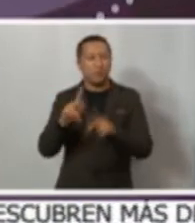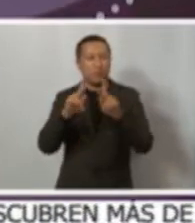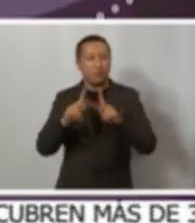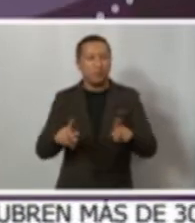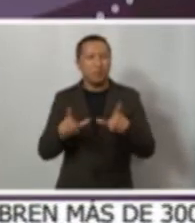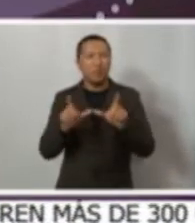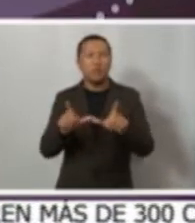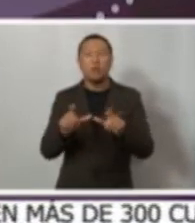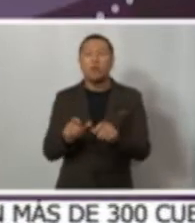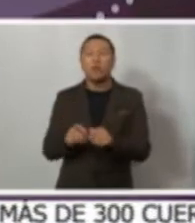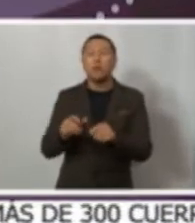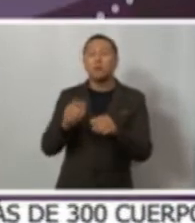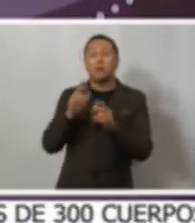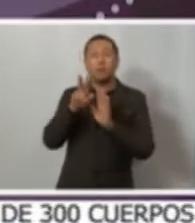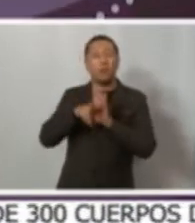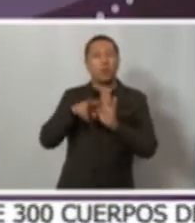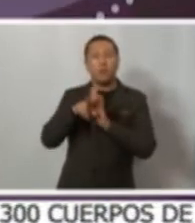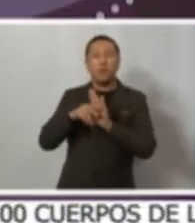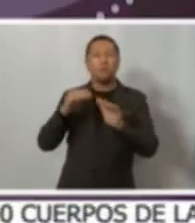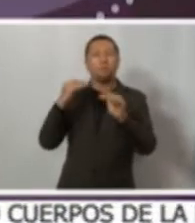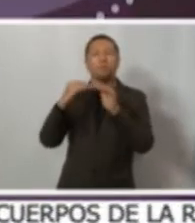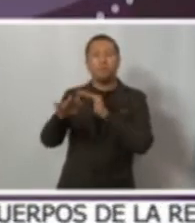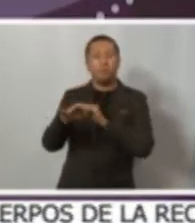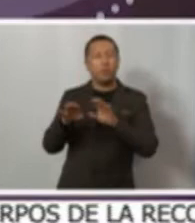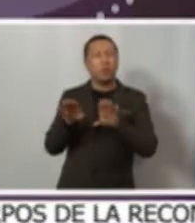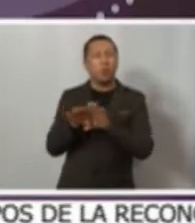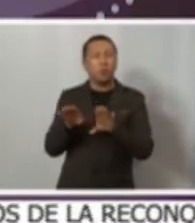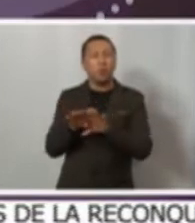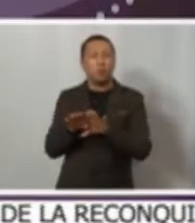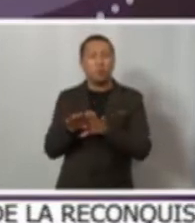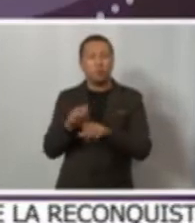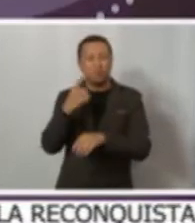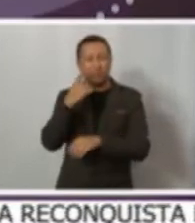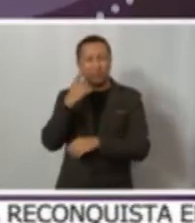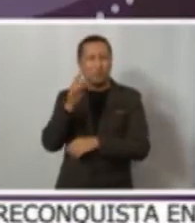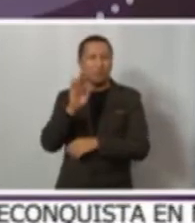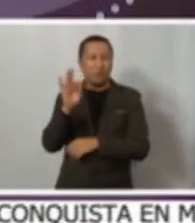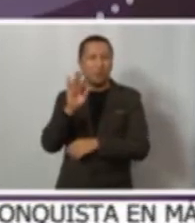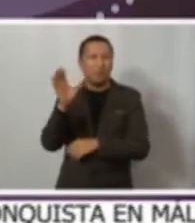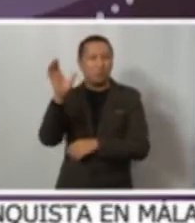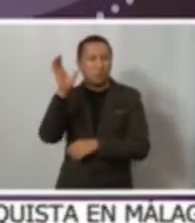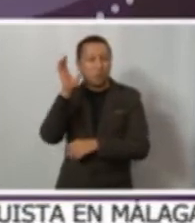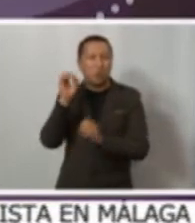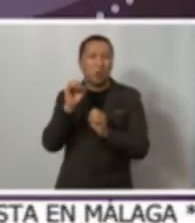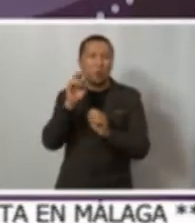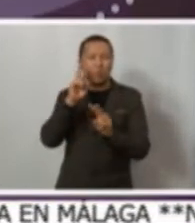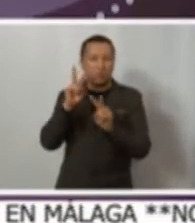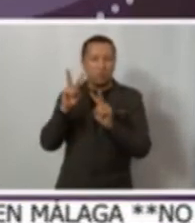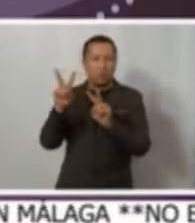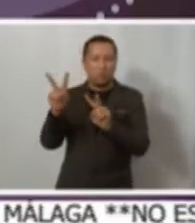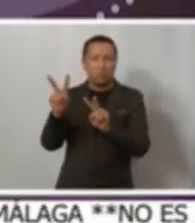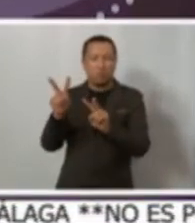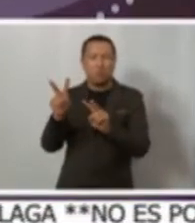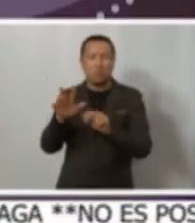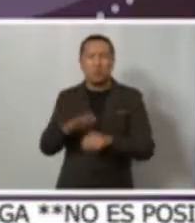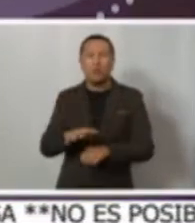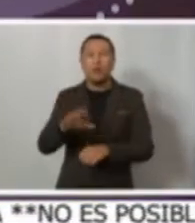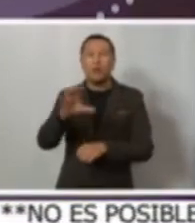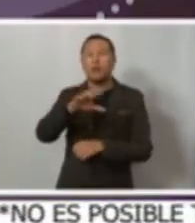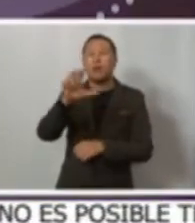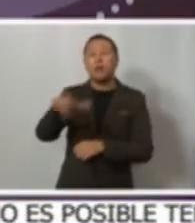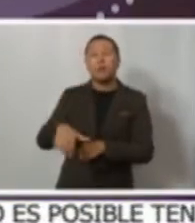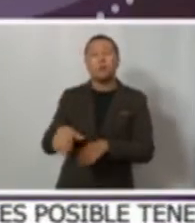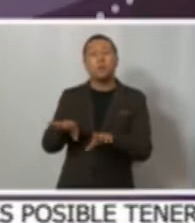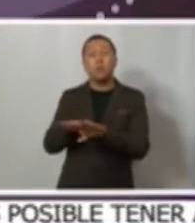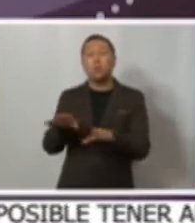norte de Quintana Roo. Me gustaría poder escuchar este video y compartirlo con todos ustedes de lo que ocurre en Cancún